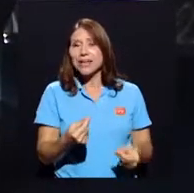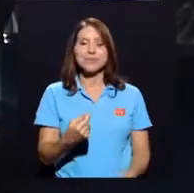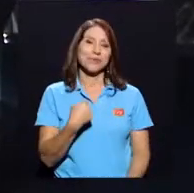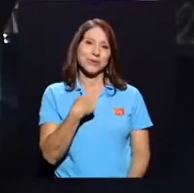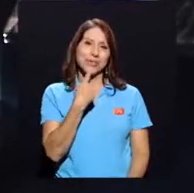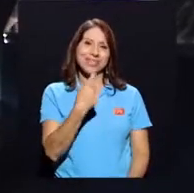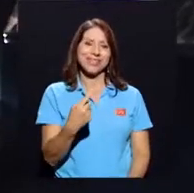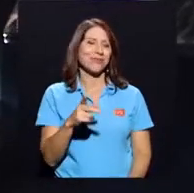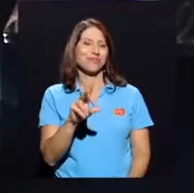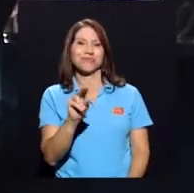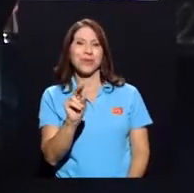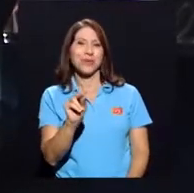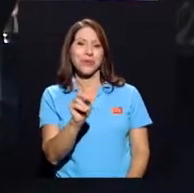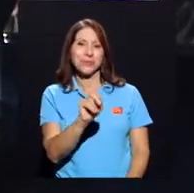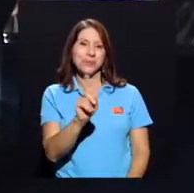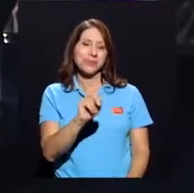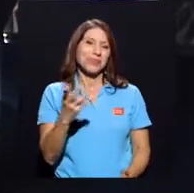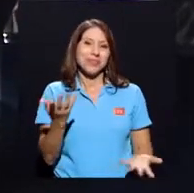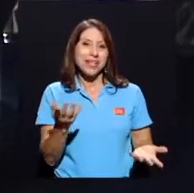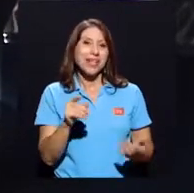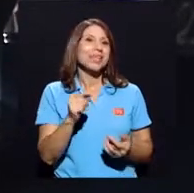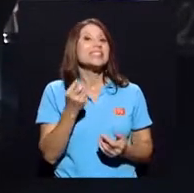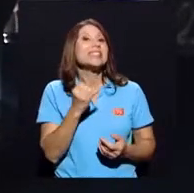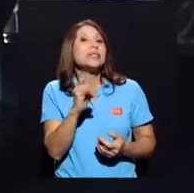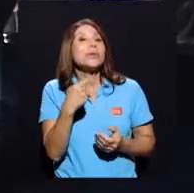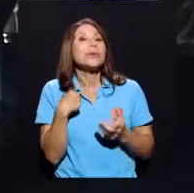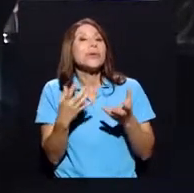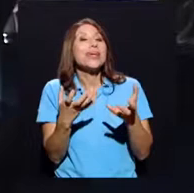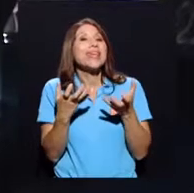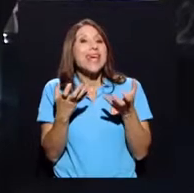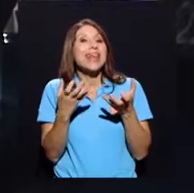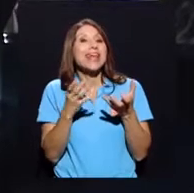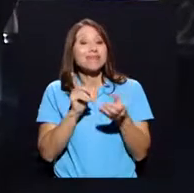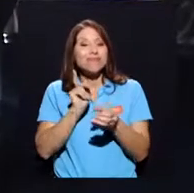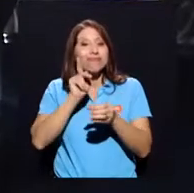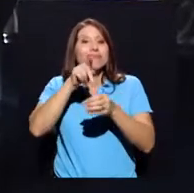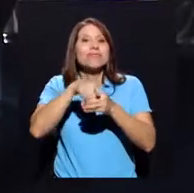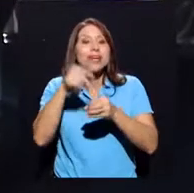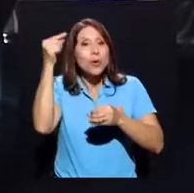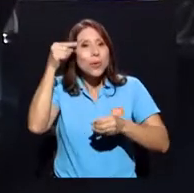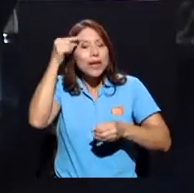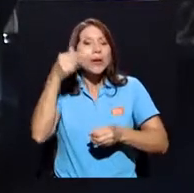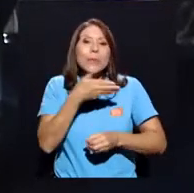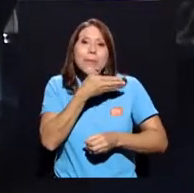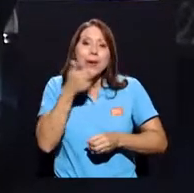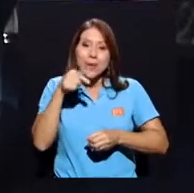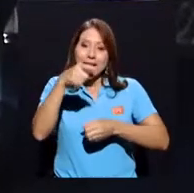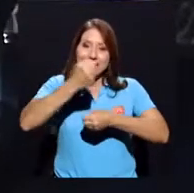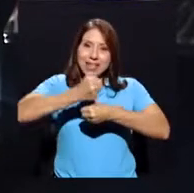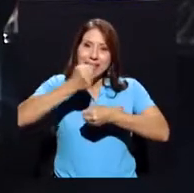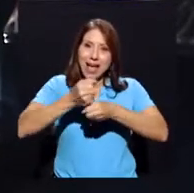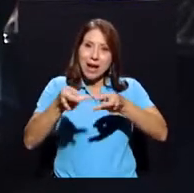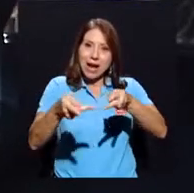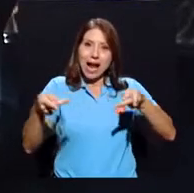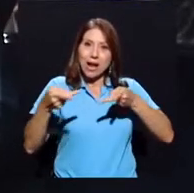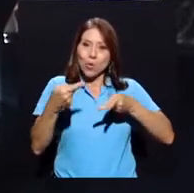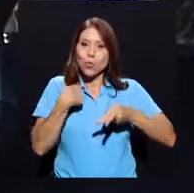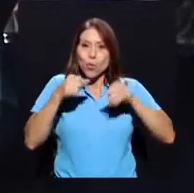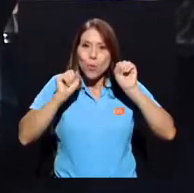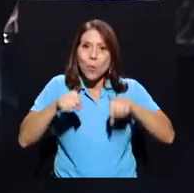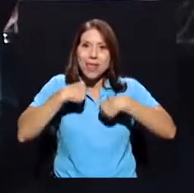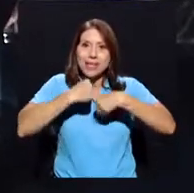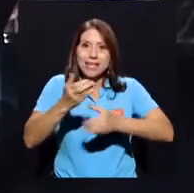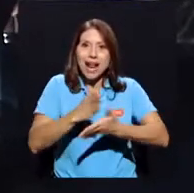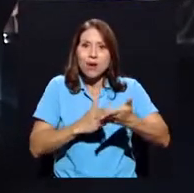estén o no si no quiere estar en el gobierno sería bueno ir a hacer quiere ocupar un cargo donde uno tiene posibilidades eran como es pero estas